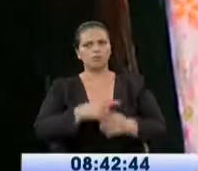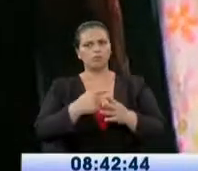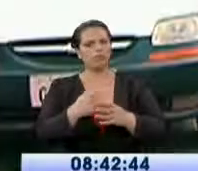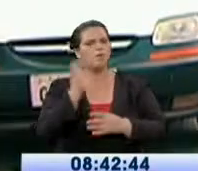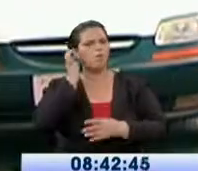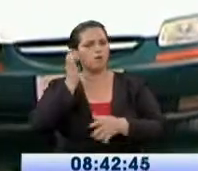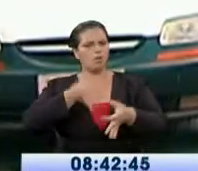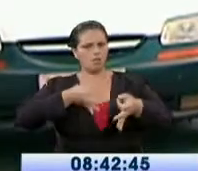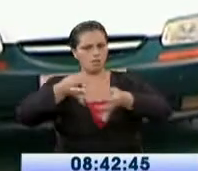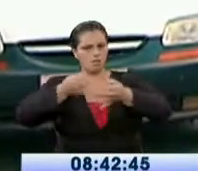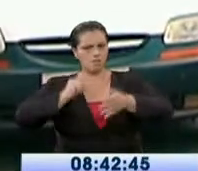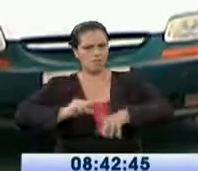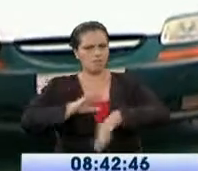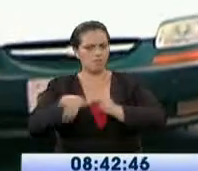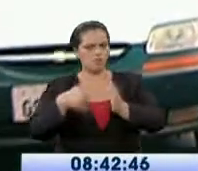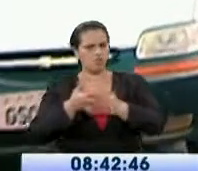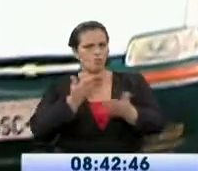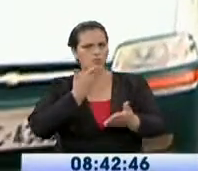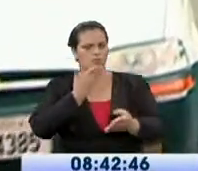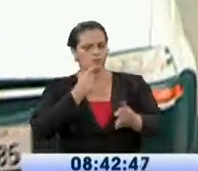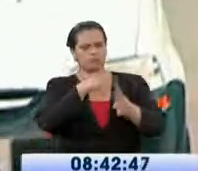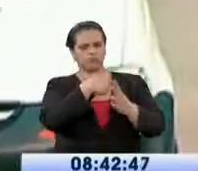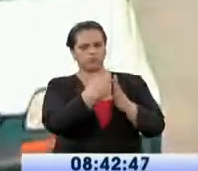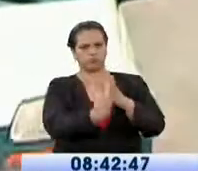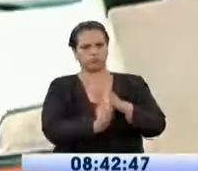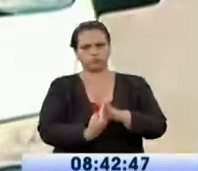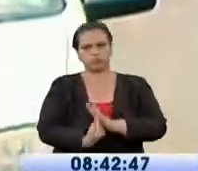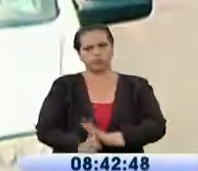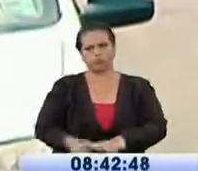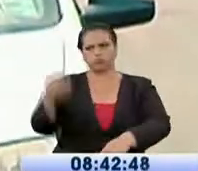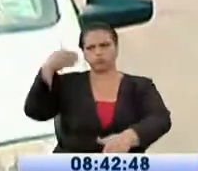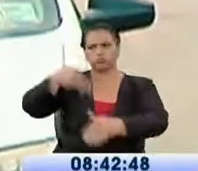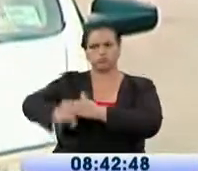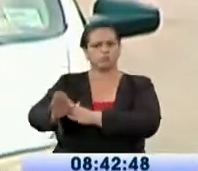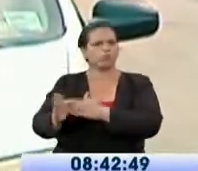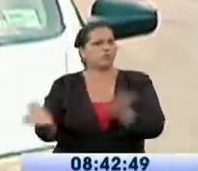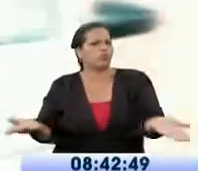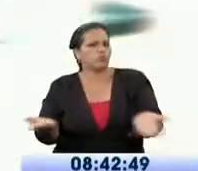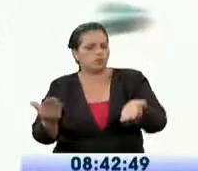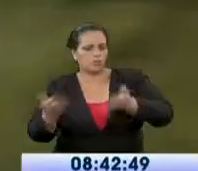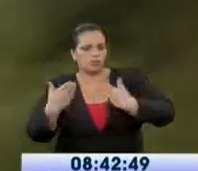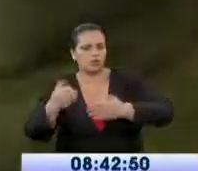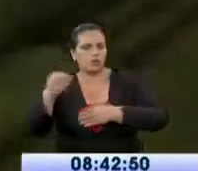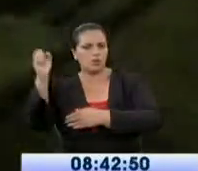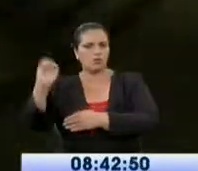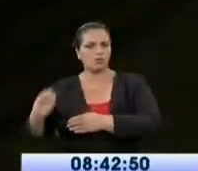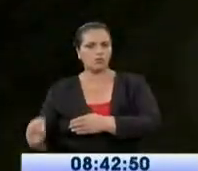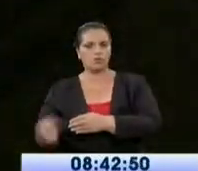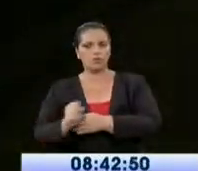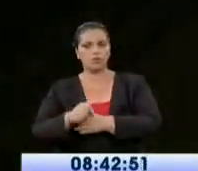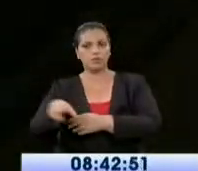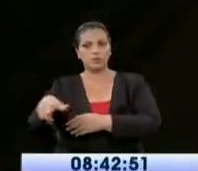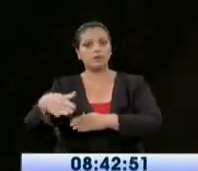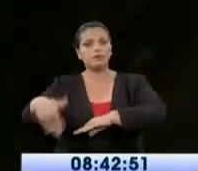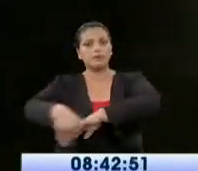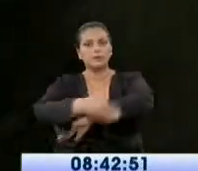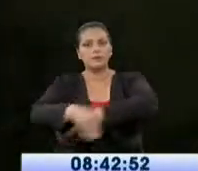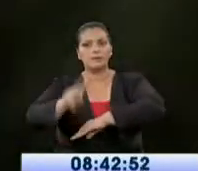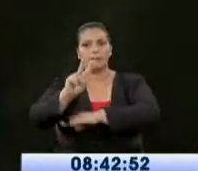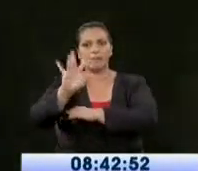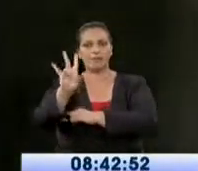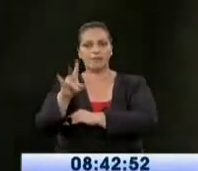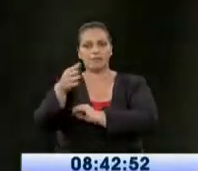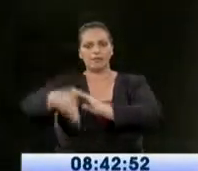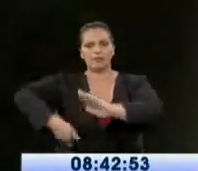su domicilio ubicado en las calles 27 y La H, suburbio de Guayaquil, para acusarla de